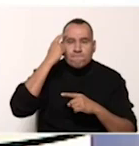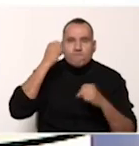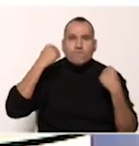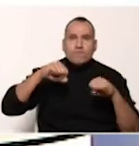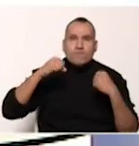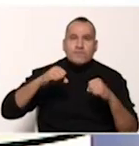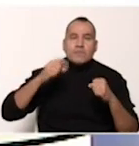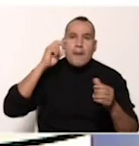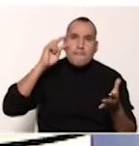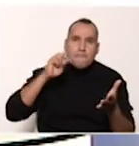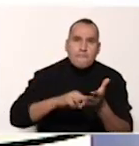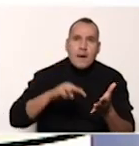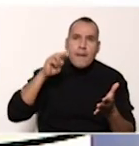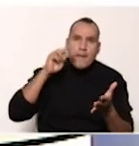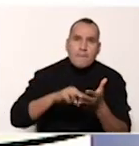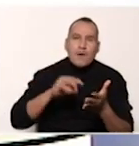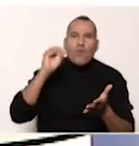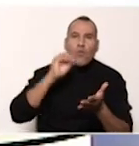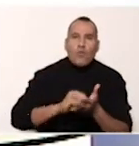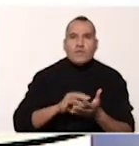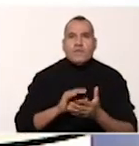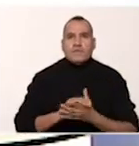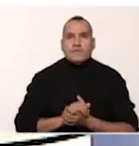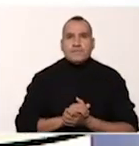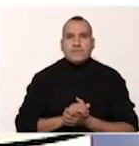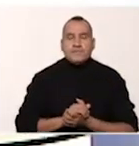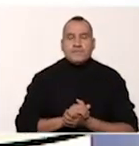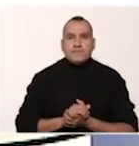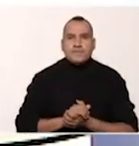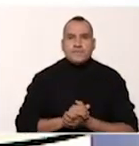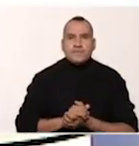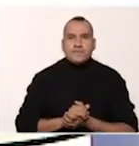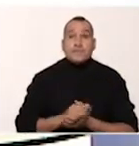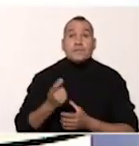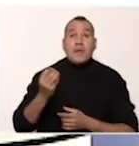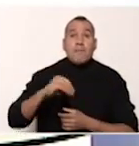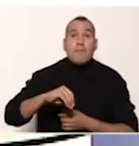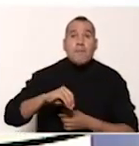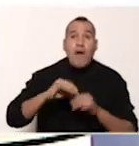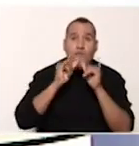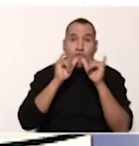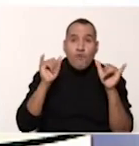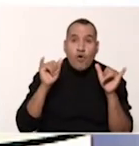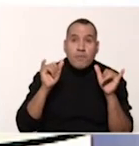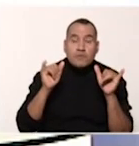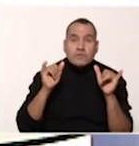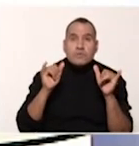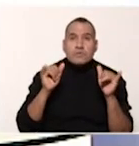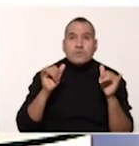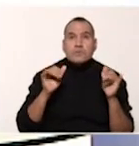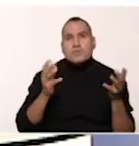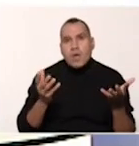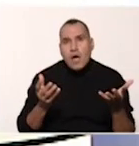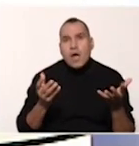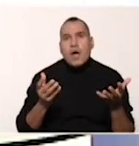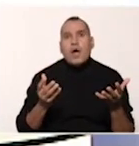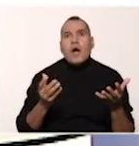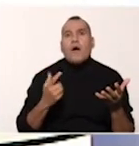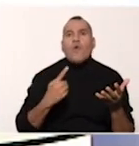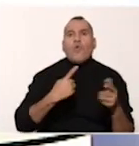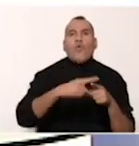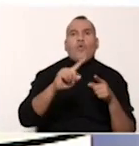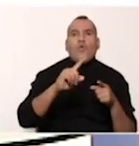importante que si prefiere además complementar la información que allí aparece, hacer una revisión de